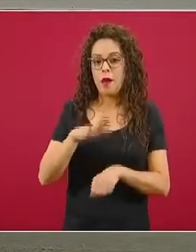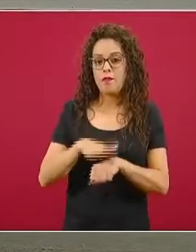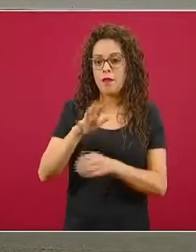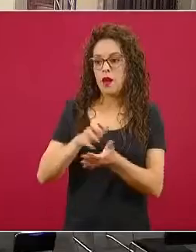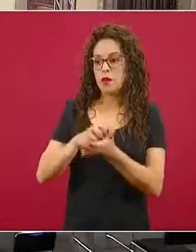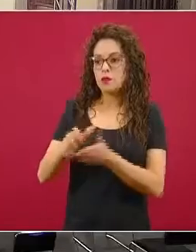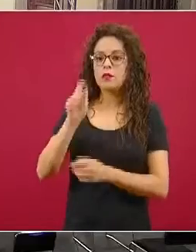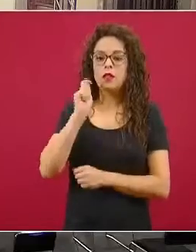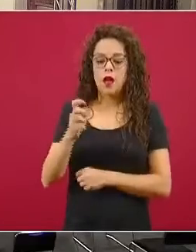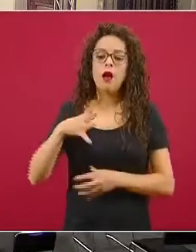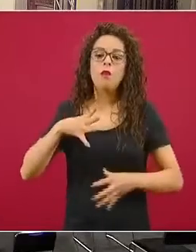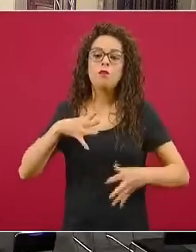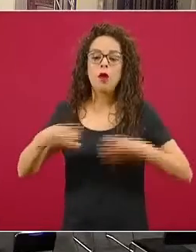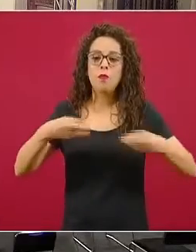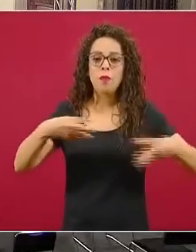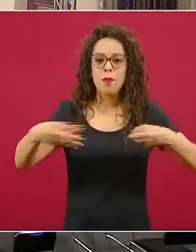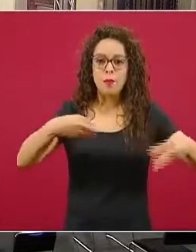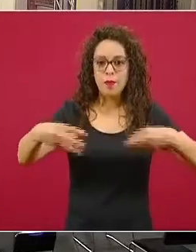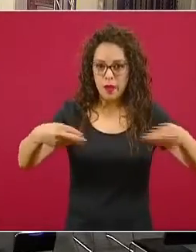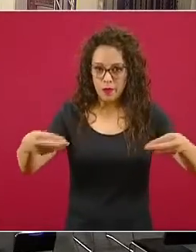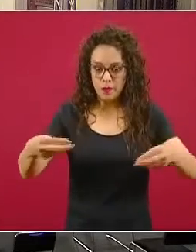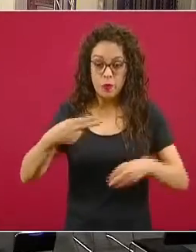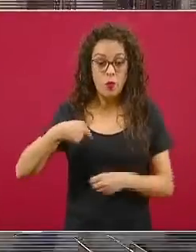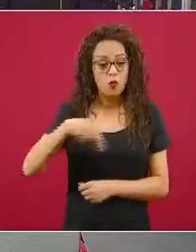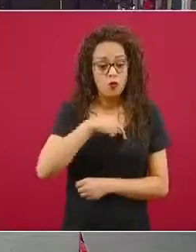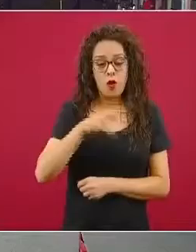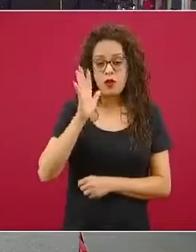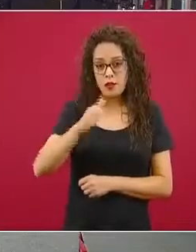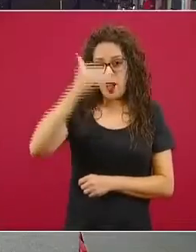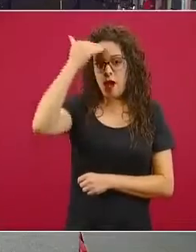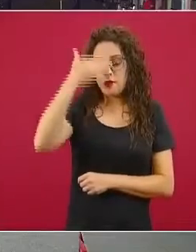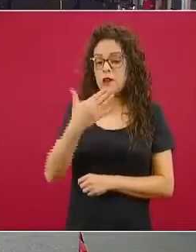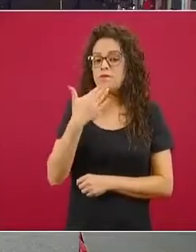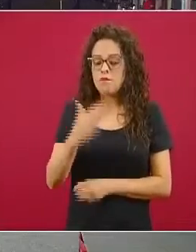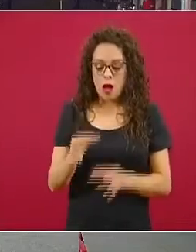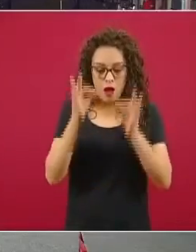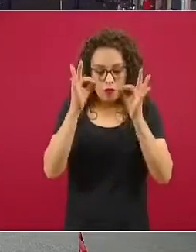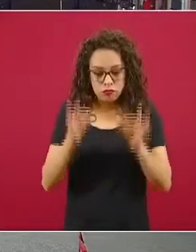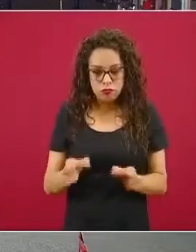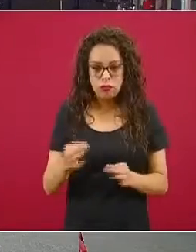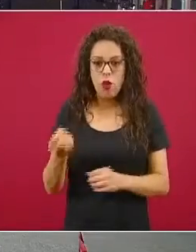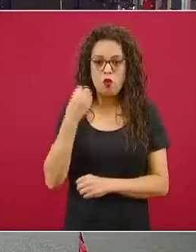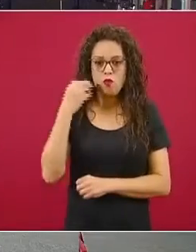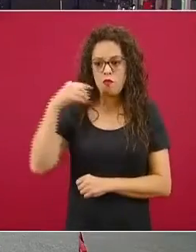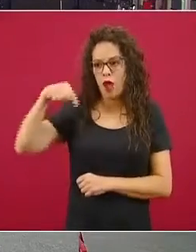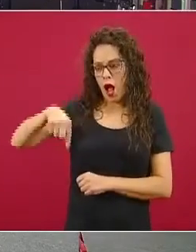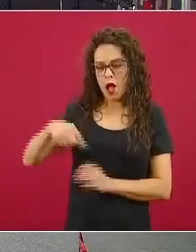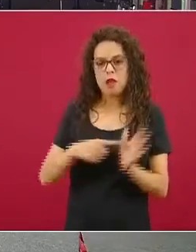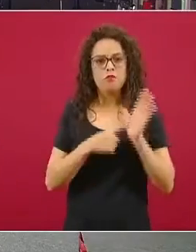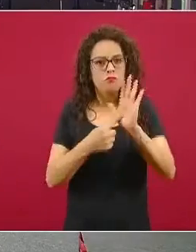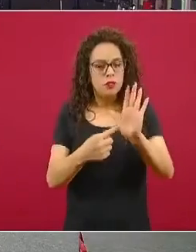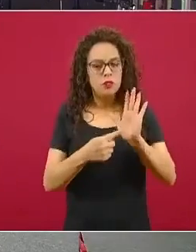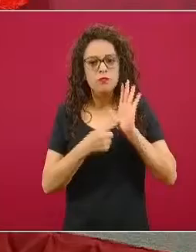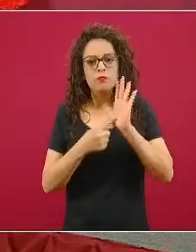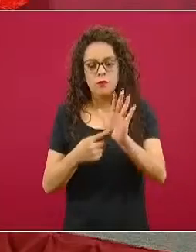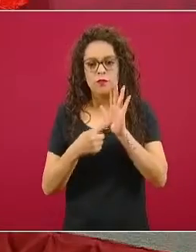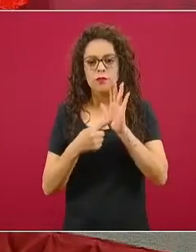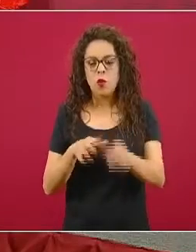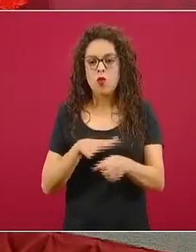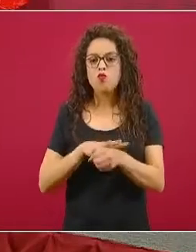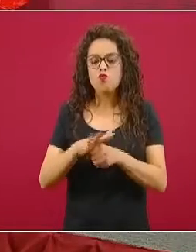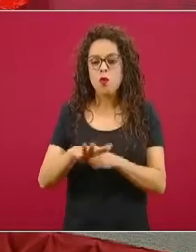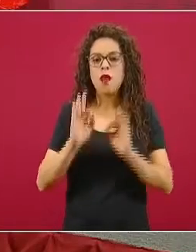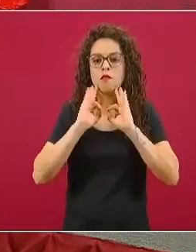la transmisión. Nosotros conocemos muy bien, los hemos revisado en varias conferencias vespertinas, cuáles son los mecanismos